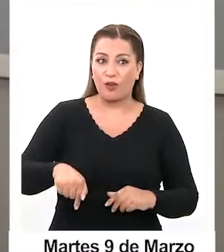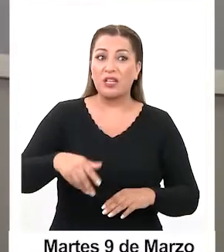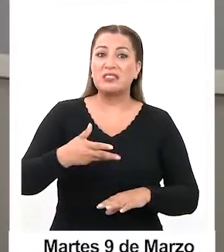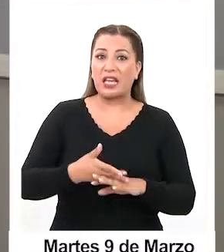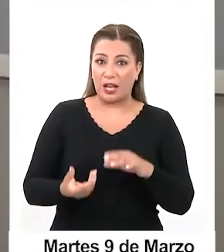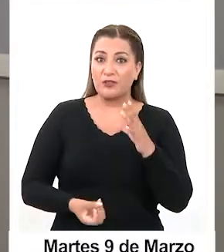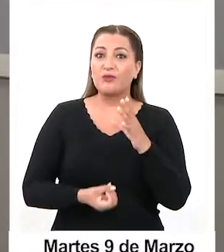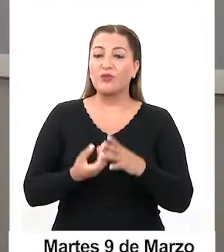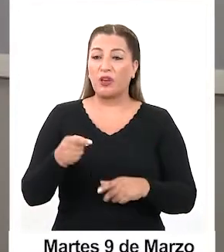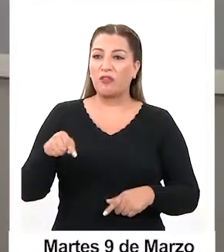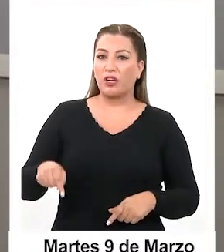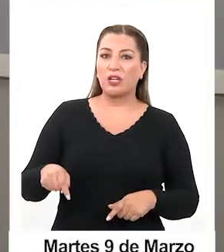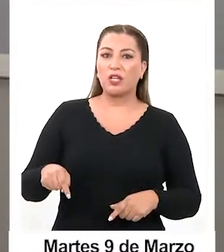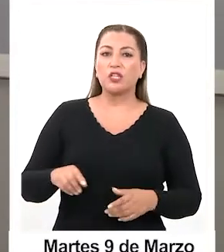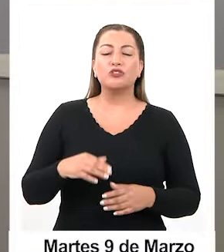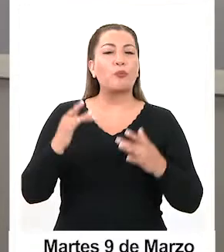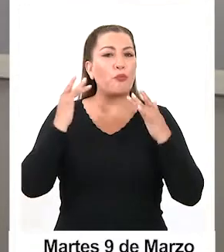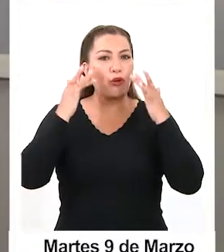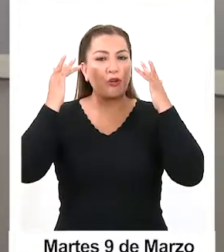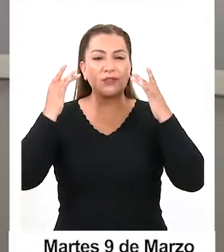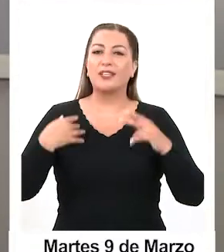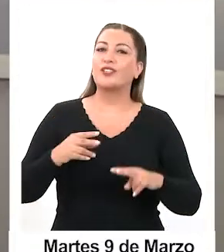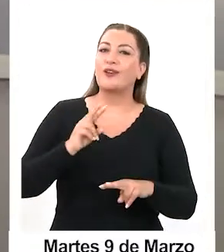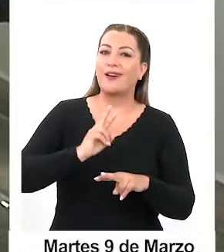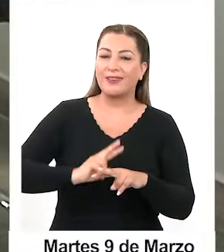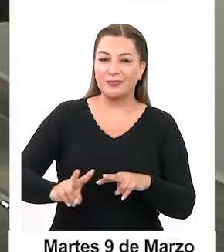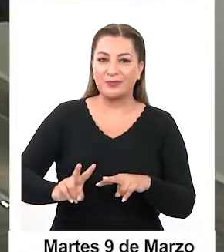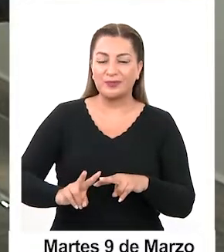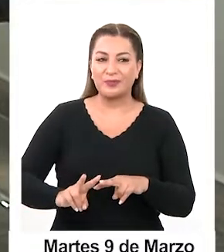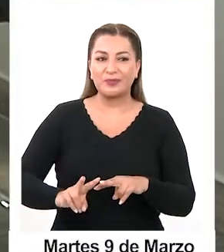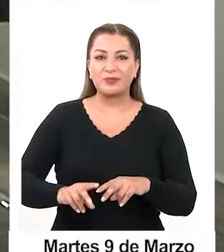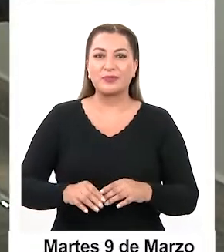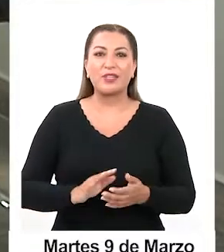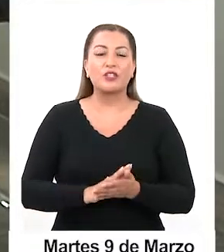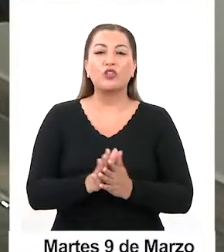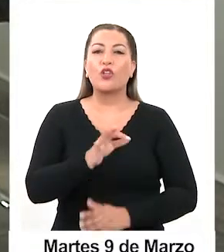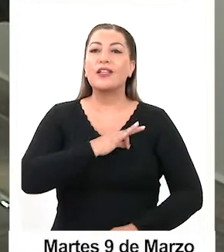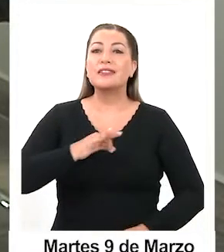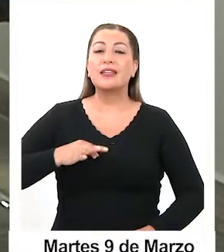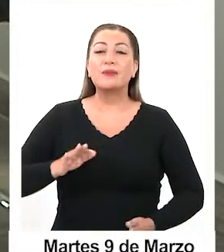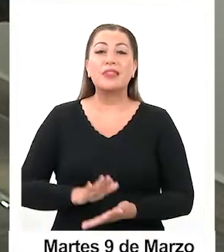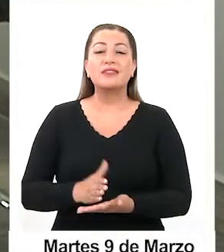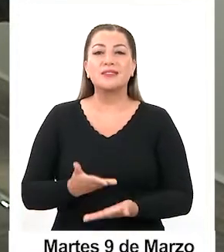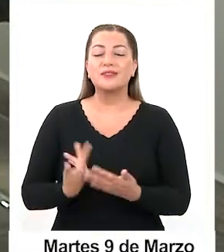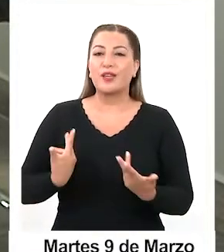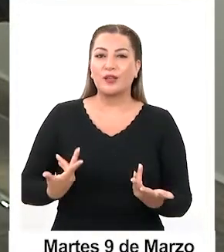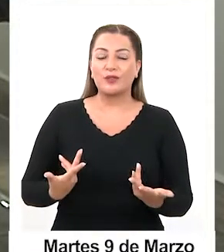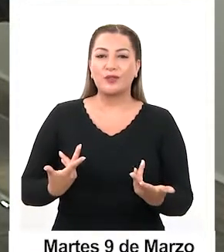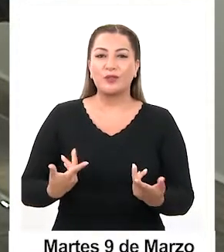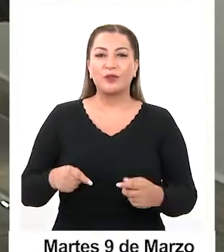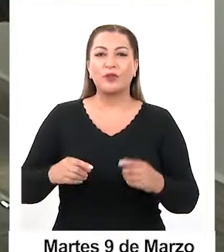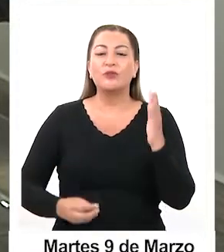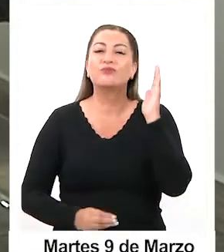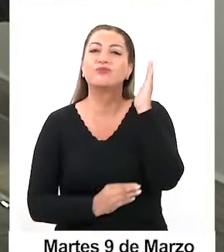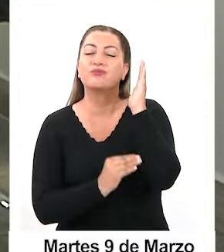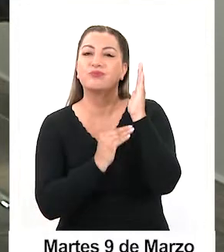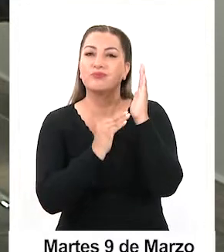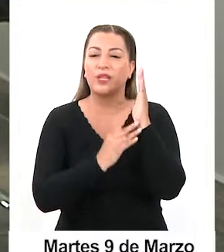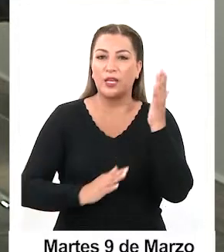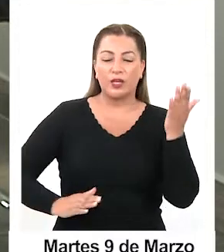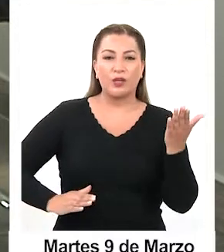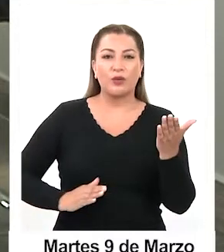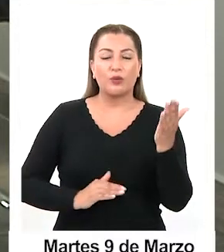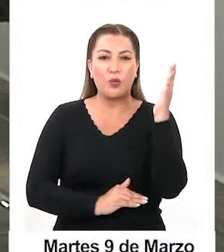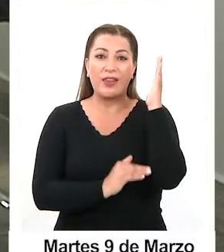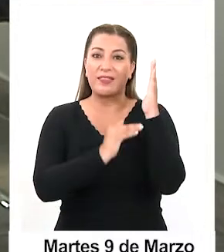y la verdad las cosas es que bastante contento porque logramos establecer que toda la Seremi pudiera tener un marco institucional a partir de un